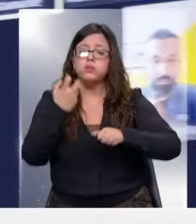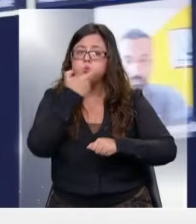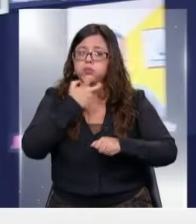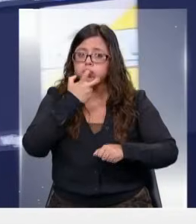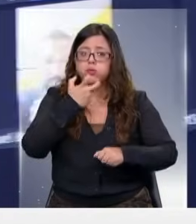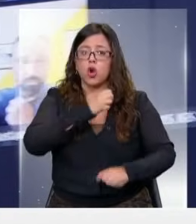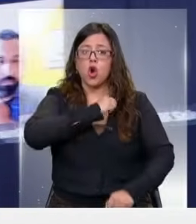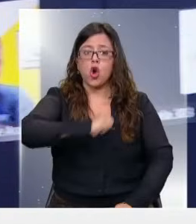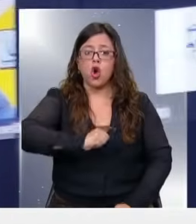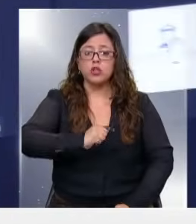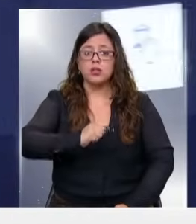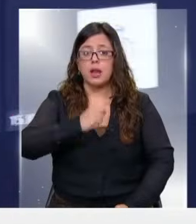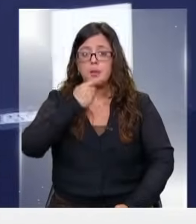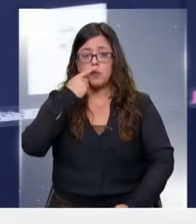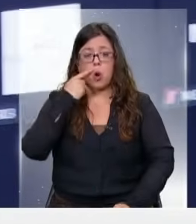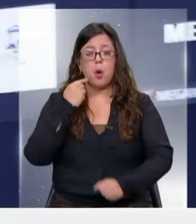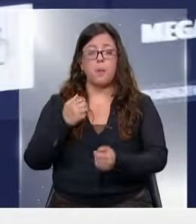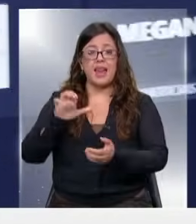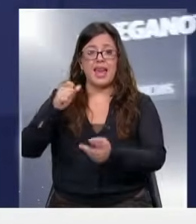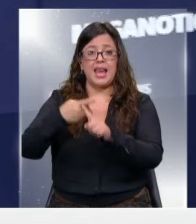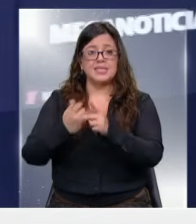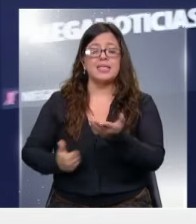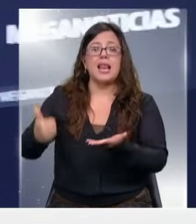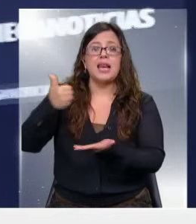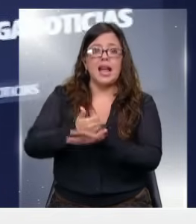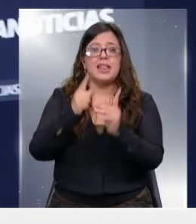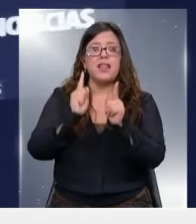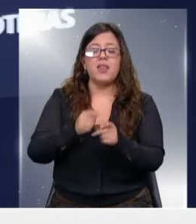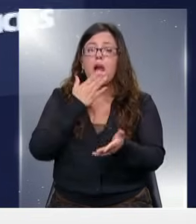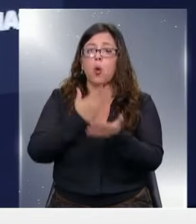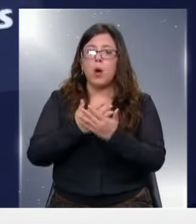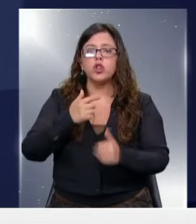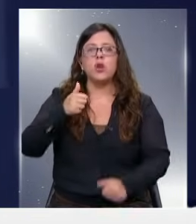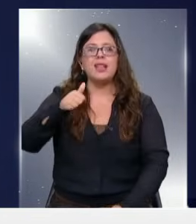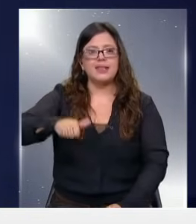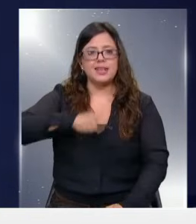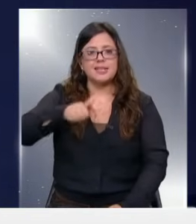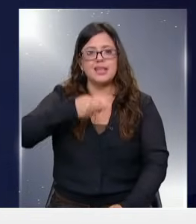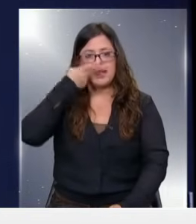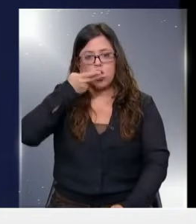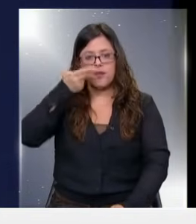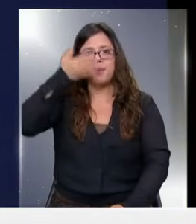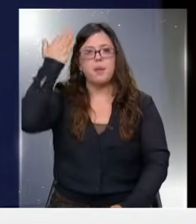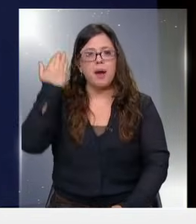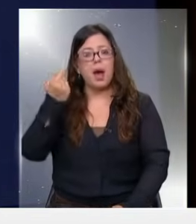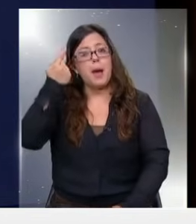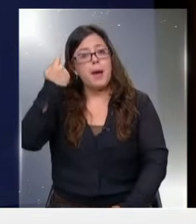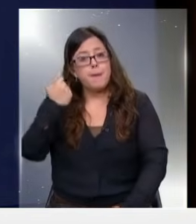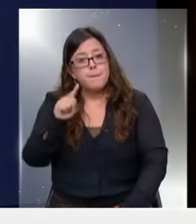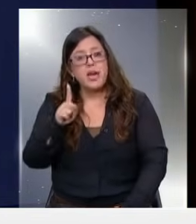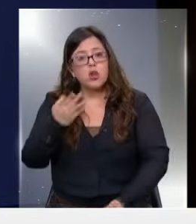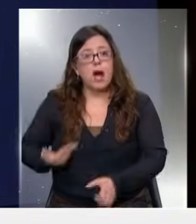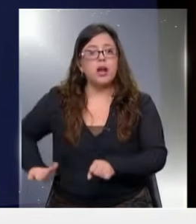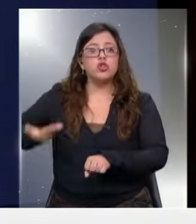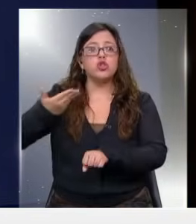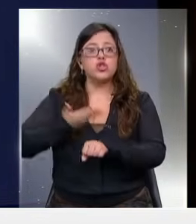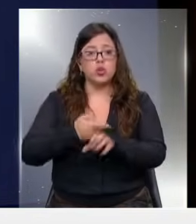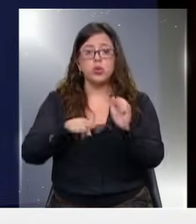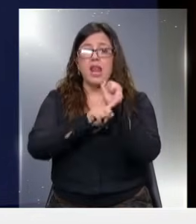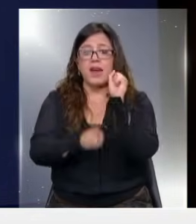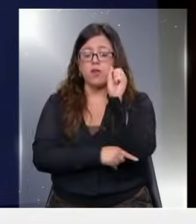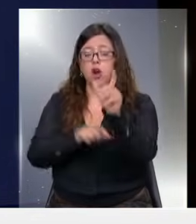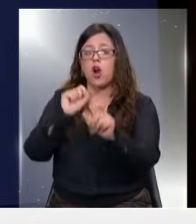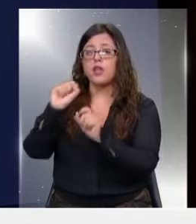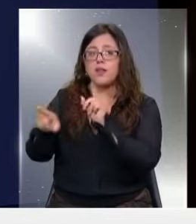contra Miguel Ángel Aguilera debía realizarse el pasado 16 de noviembre, pero a solicitud de la defensa